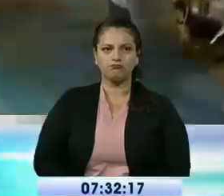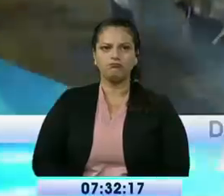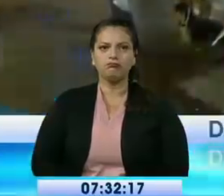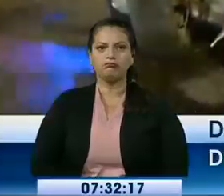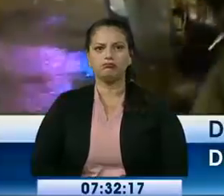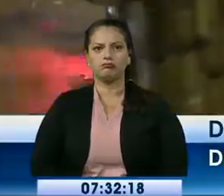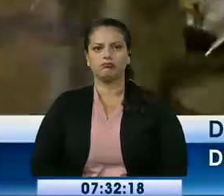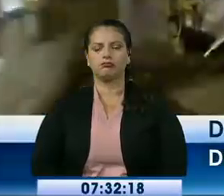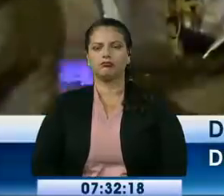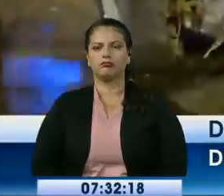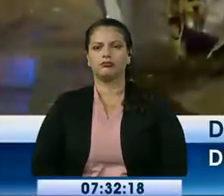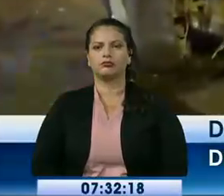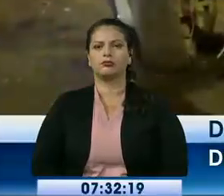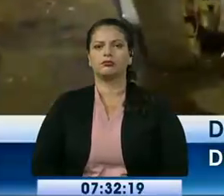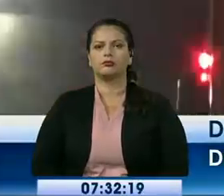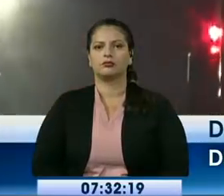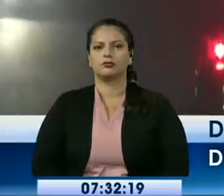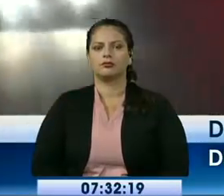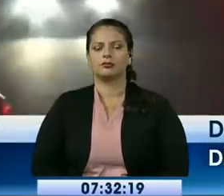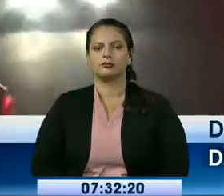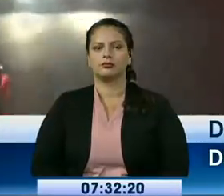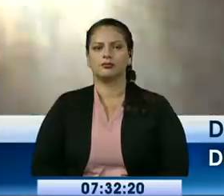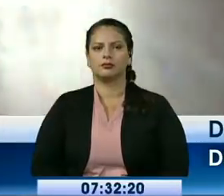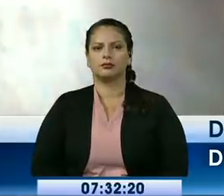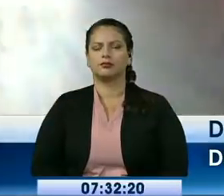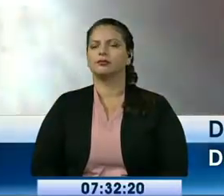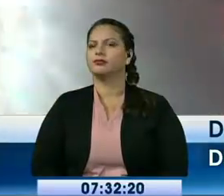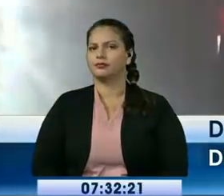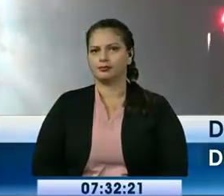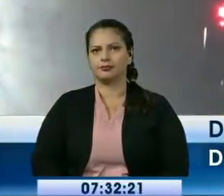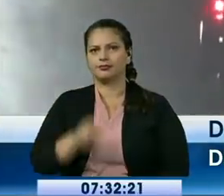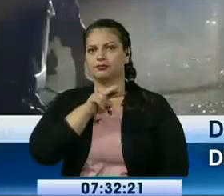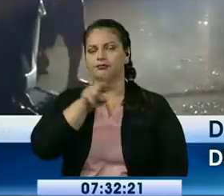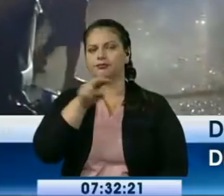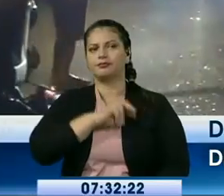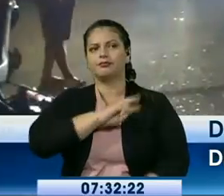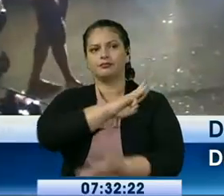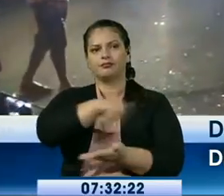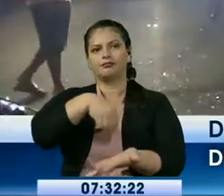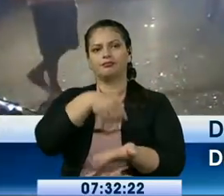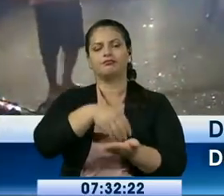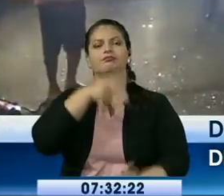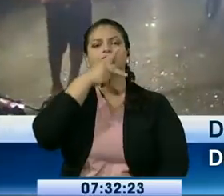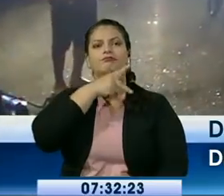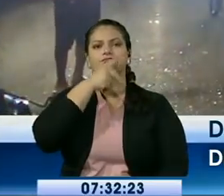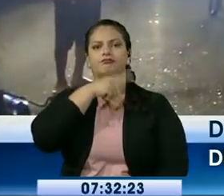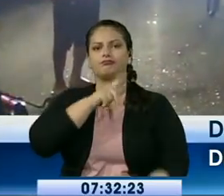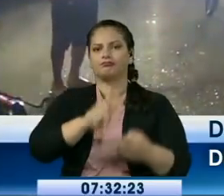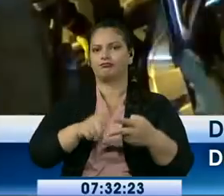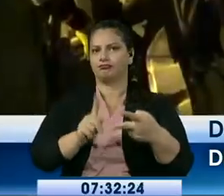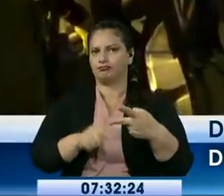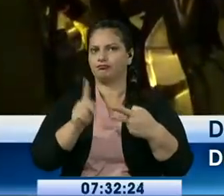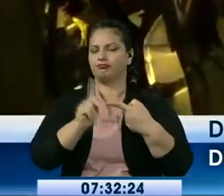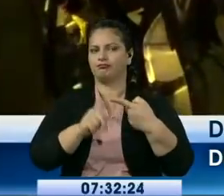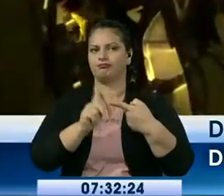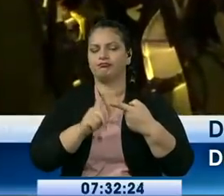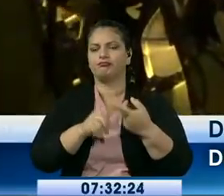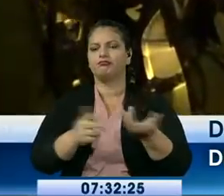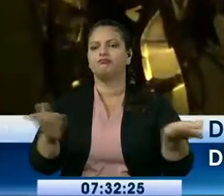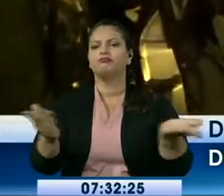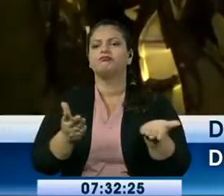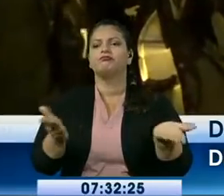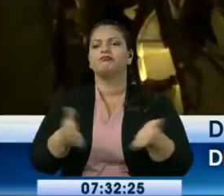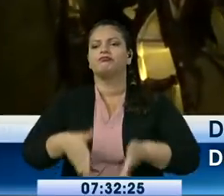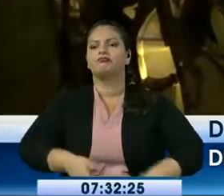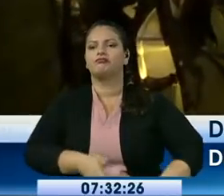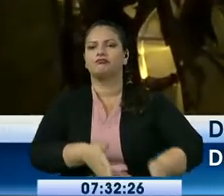Dos personas fallecieron este fin de semana en dos diferentes accidentes de tránsito en Puerto Viejo. El primero se registró en la vía Puerto Viejo-Santa Ana